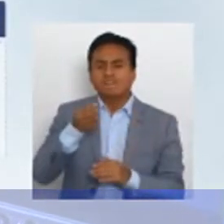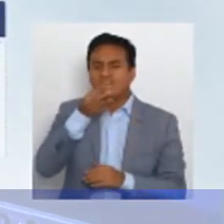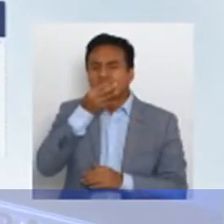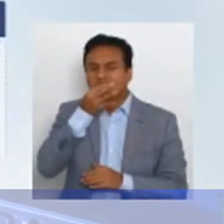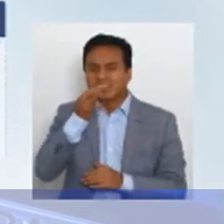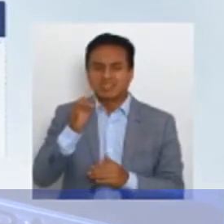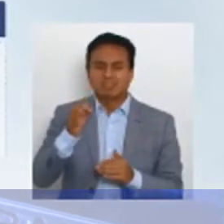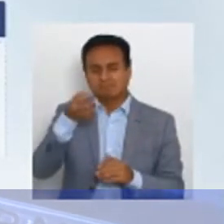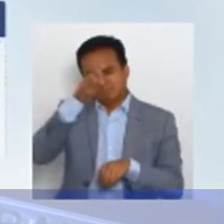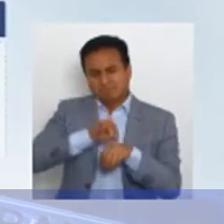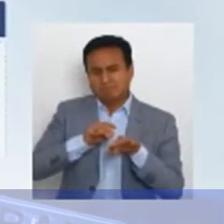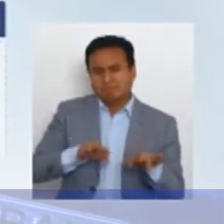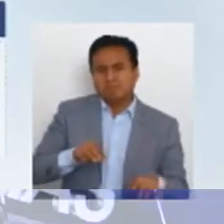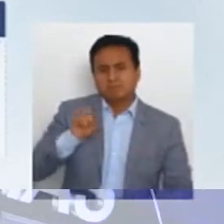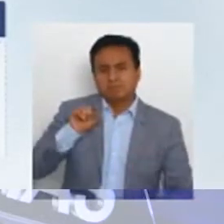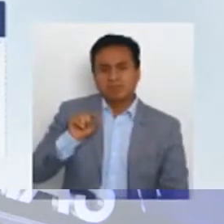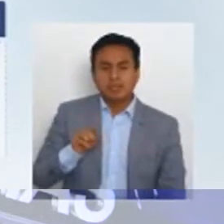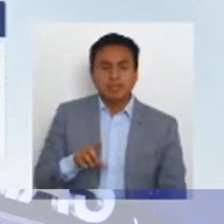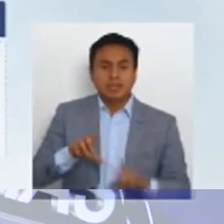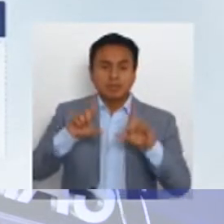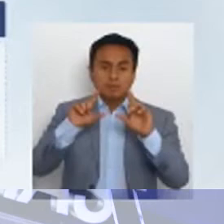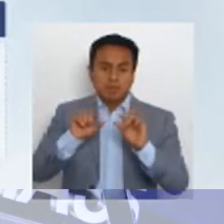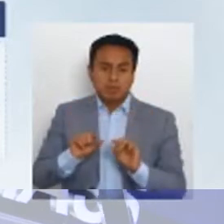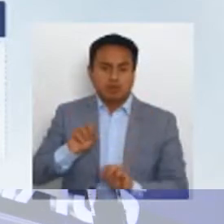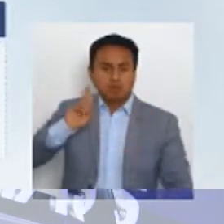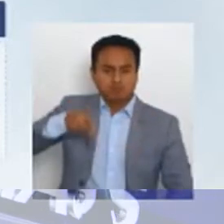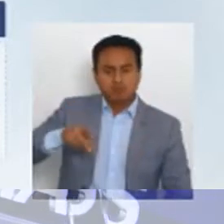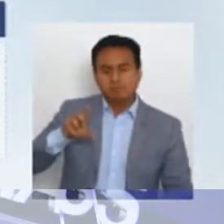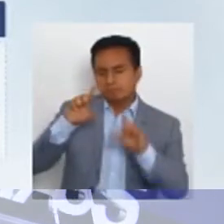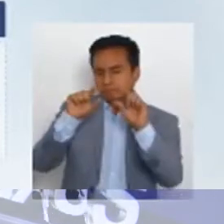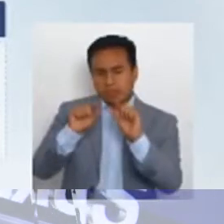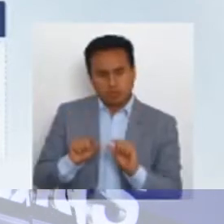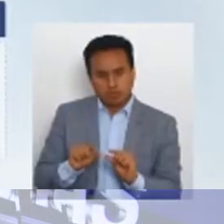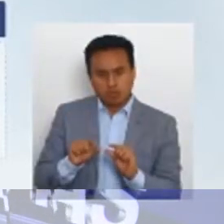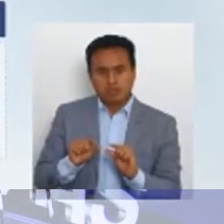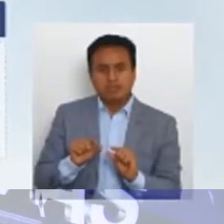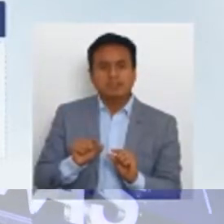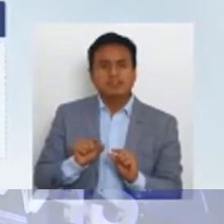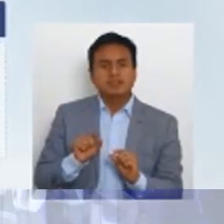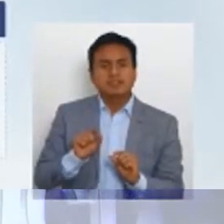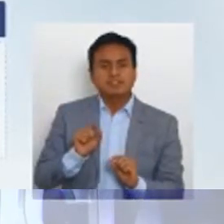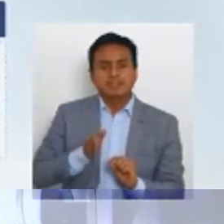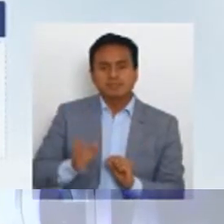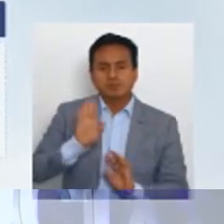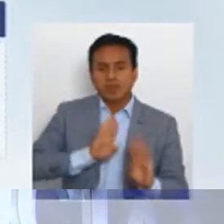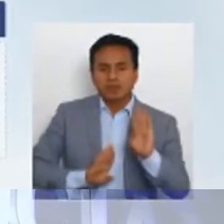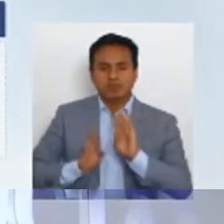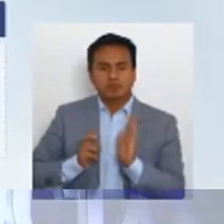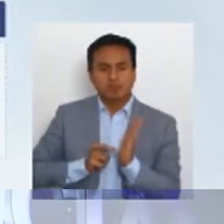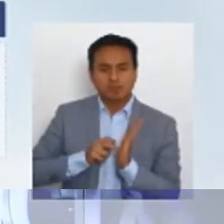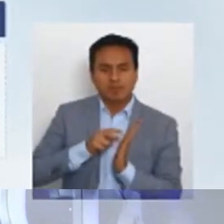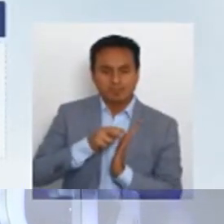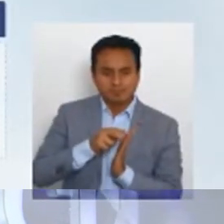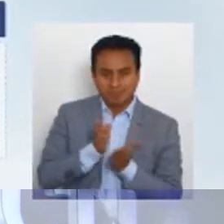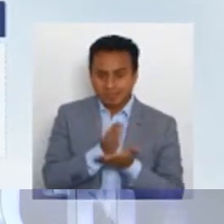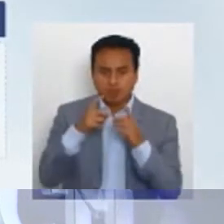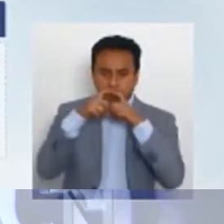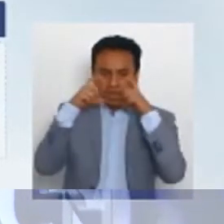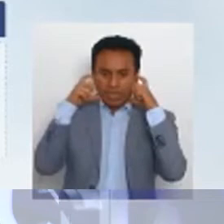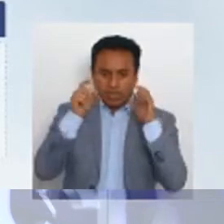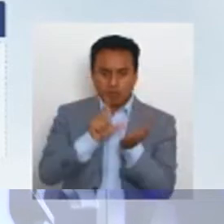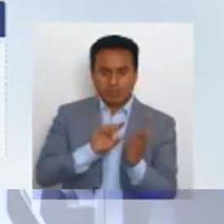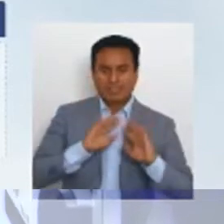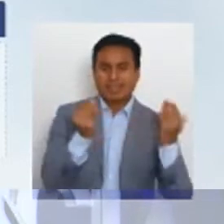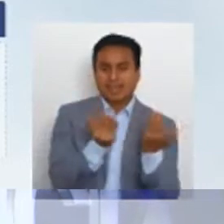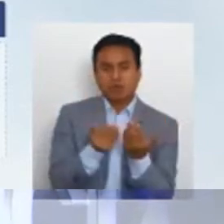paso. Criterios que se basan en la pertinencia territorial de cada región y que involucran tres ejes específicos que